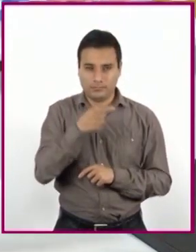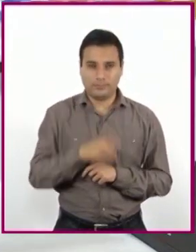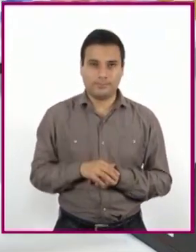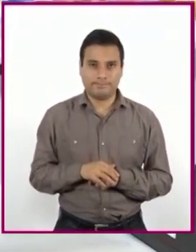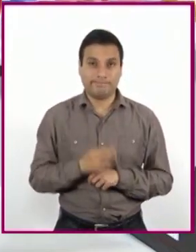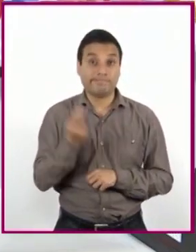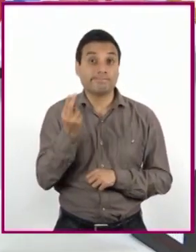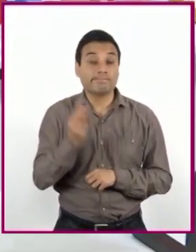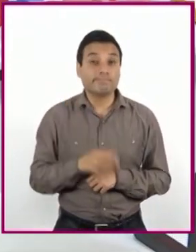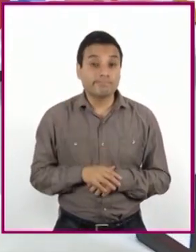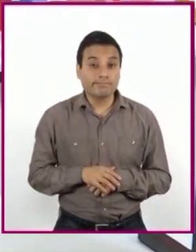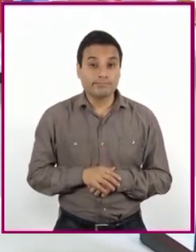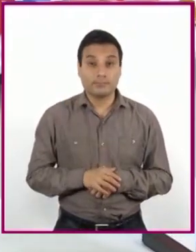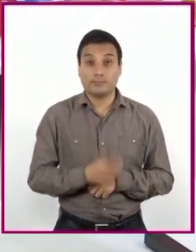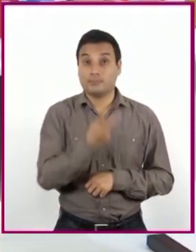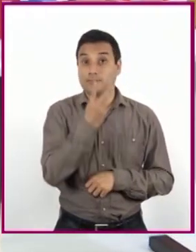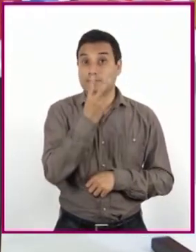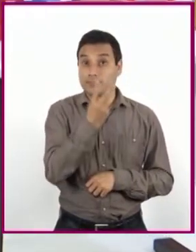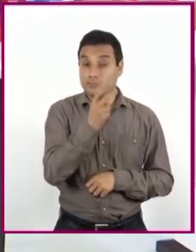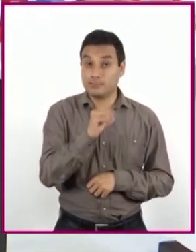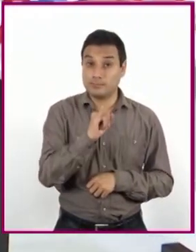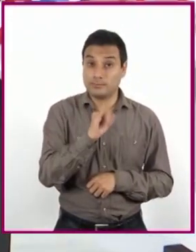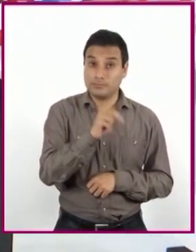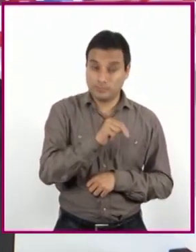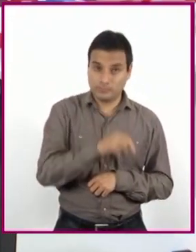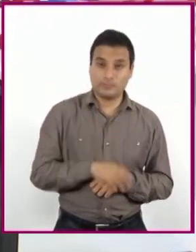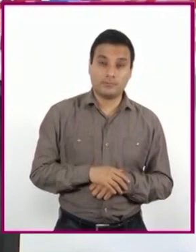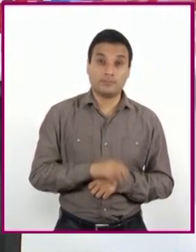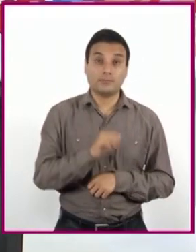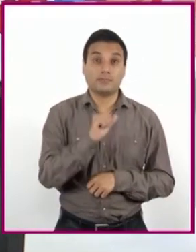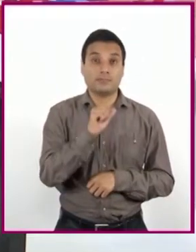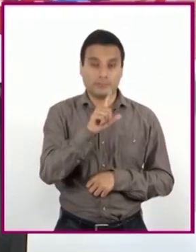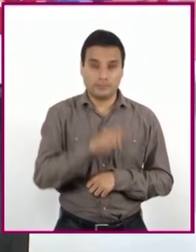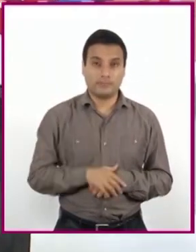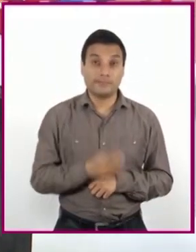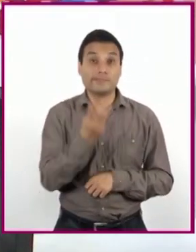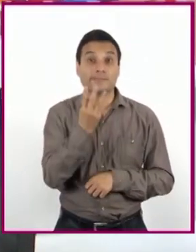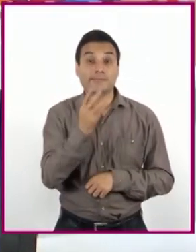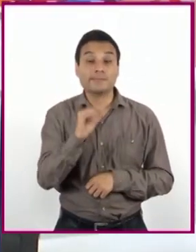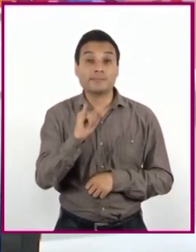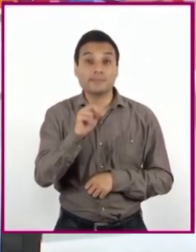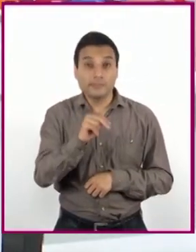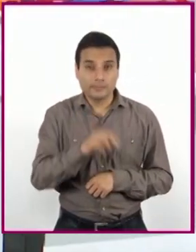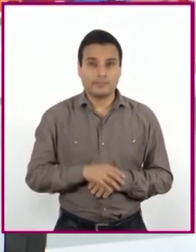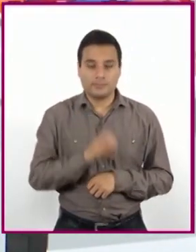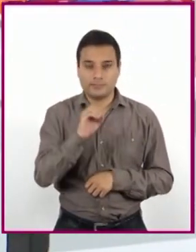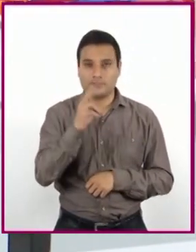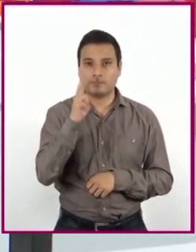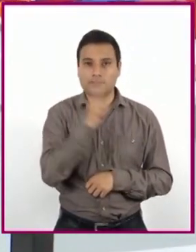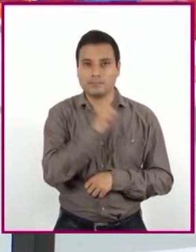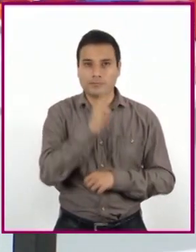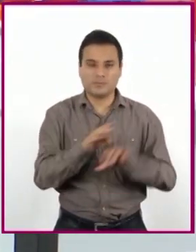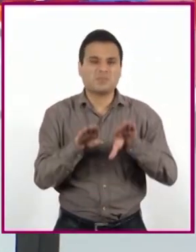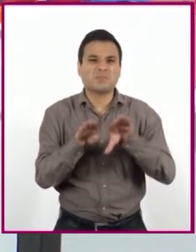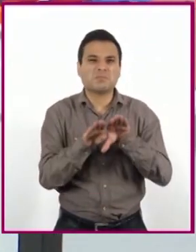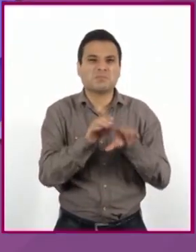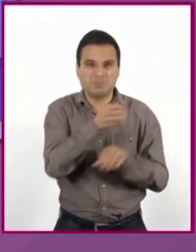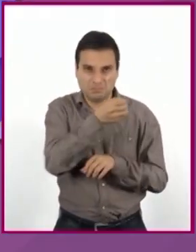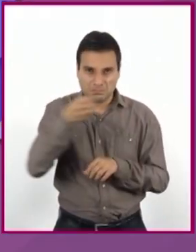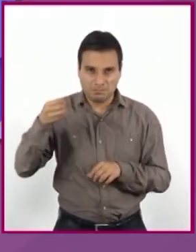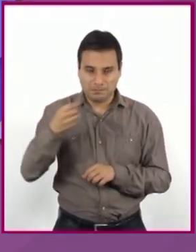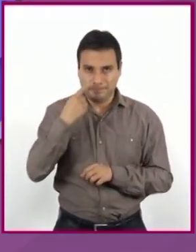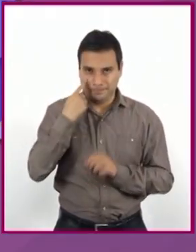necesitan 2 iones de aluminio, 3 más, y 3 iones ion oxígeno, quedando la fórmula de la siguiente